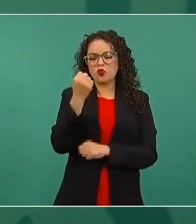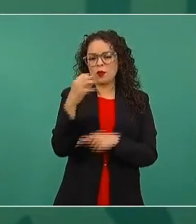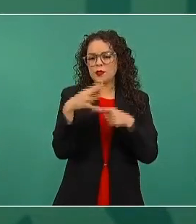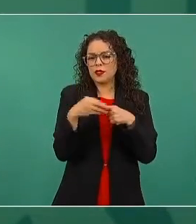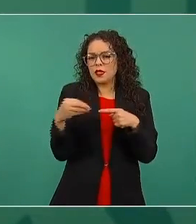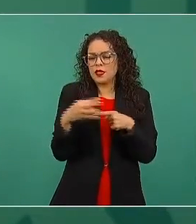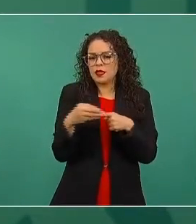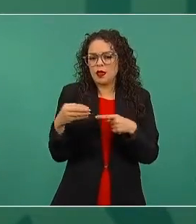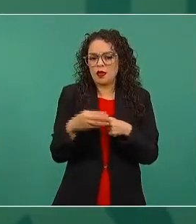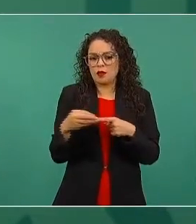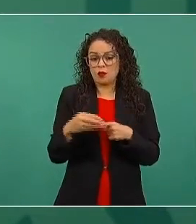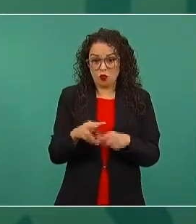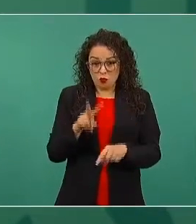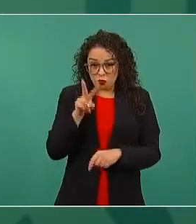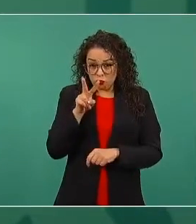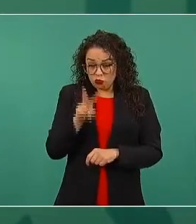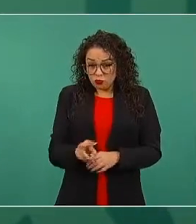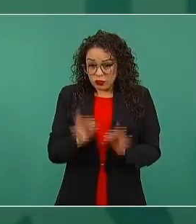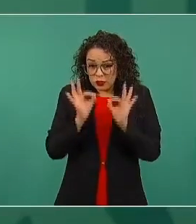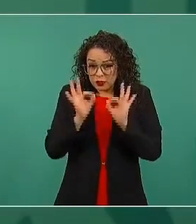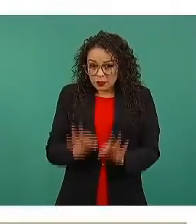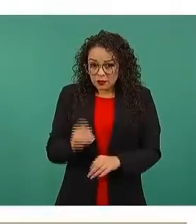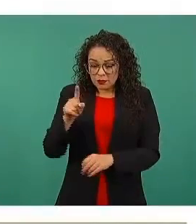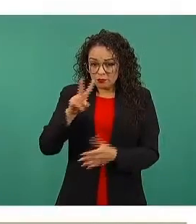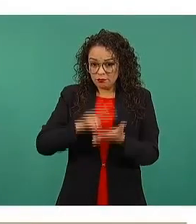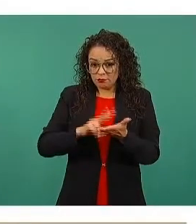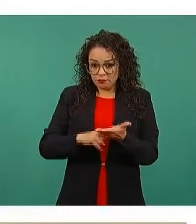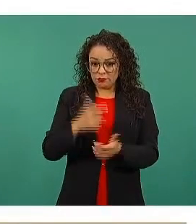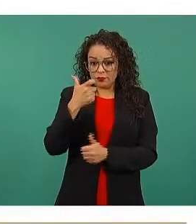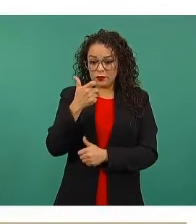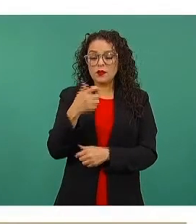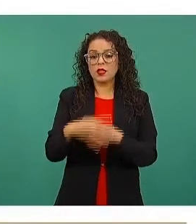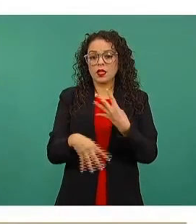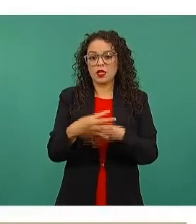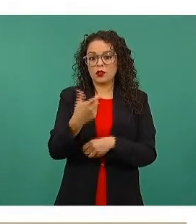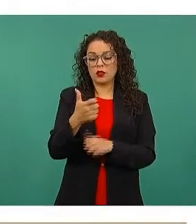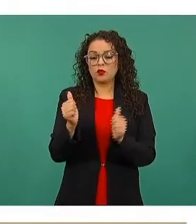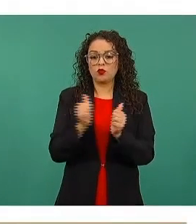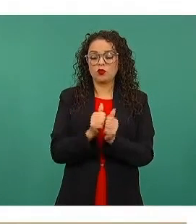13 pesos con 9 centavos, cuando el precio máximo en esta región es de